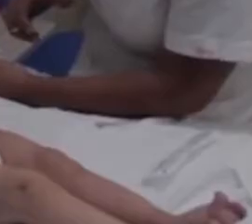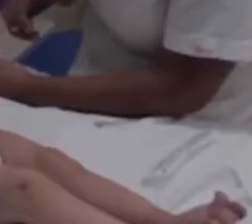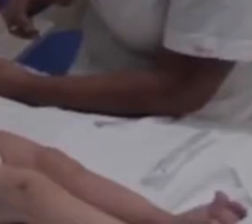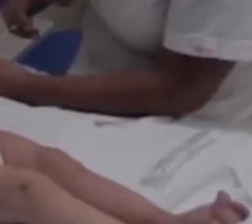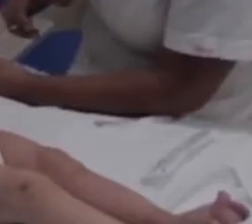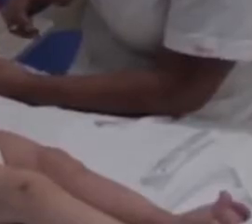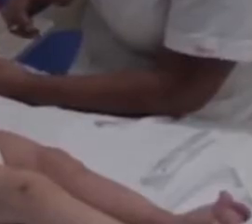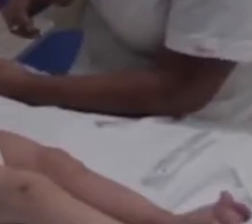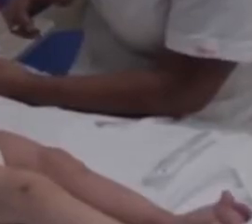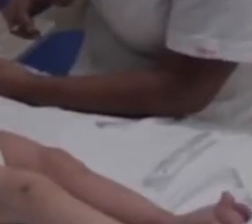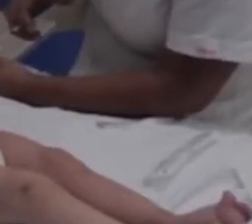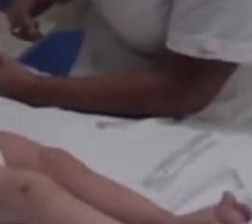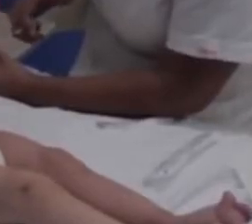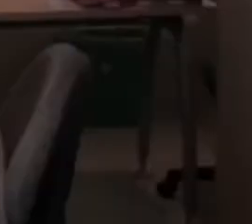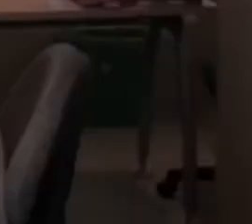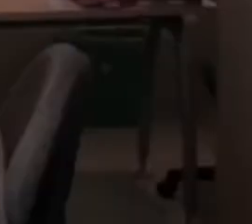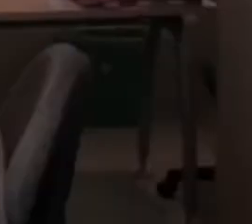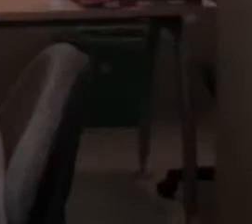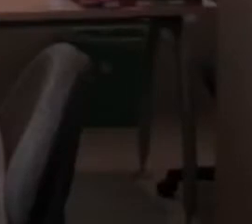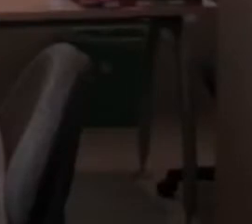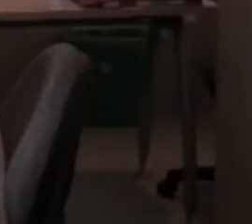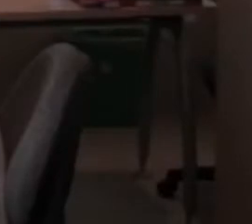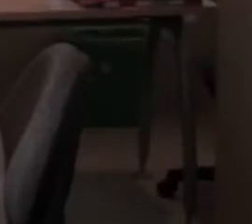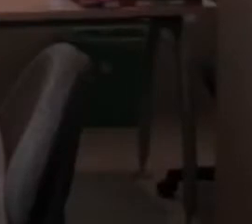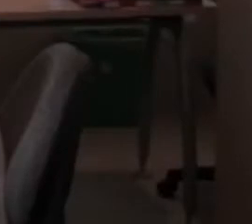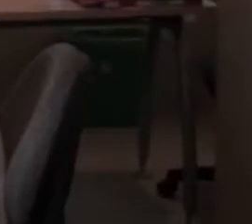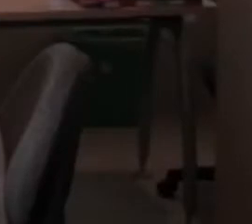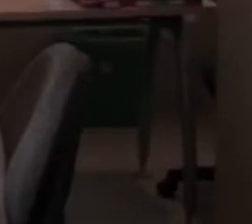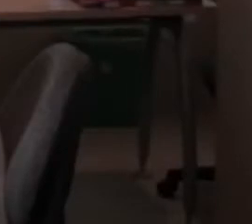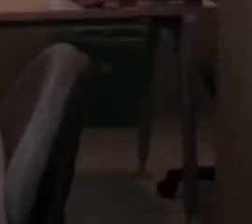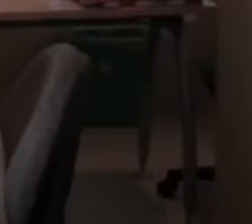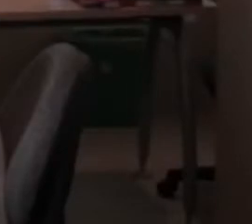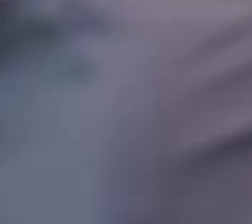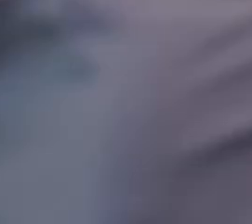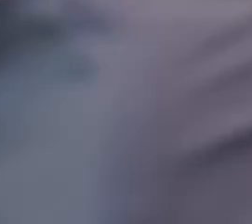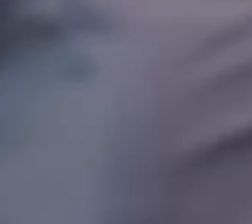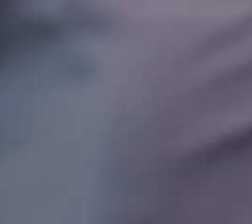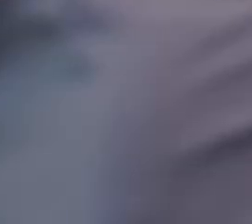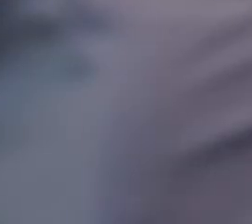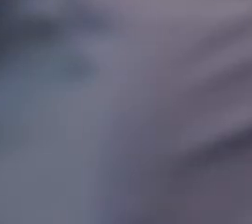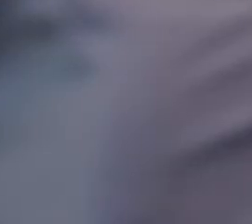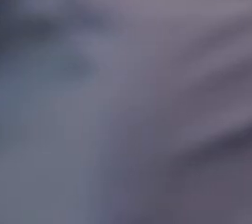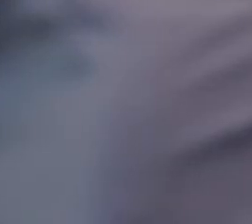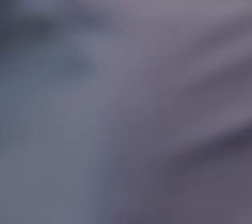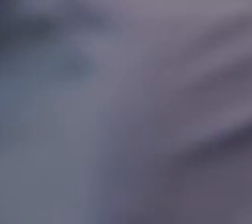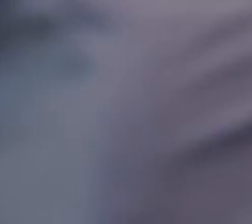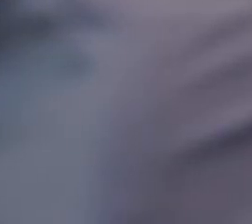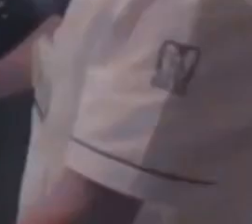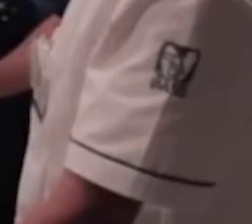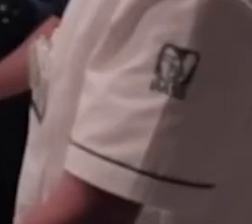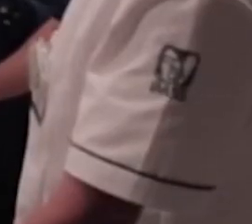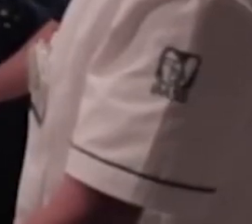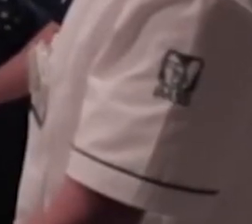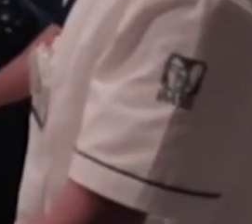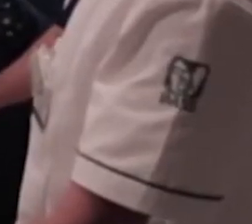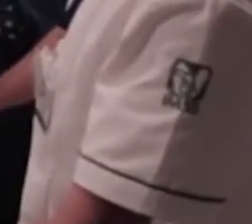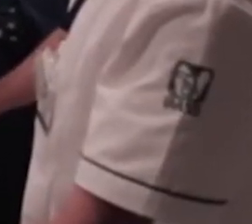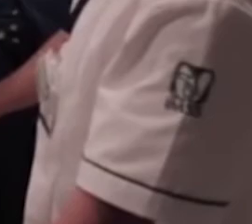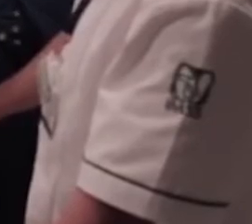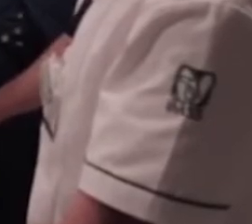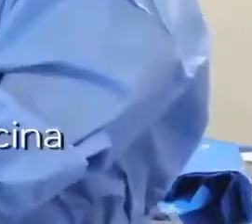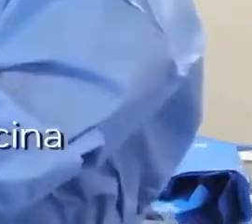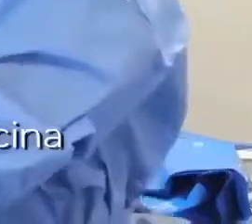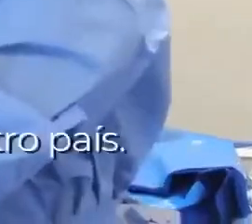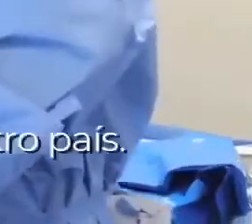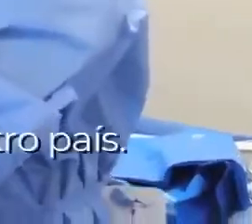anunciando a los gobiernos estatales un fuerte recorte a las becas para dichos pasantes y lo más increíble es que este recorte